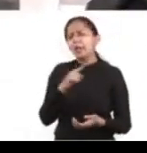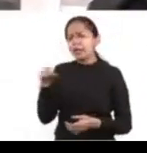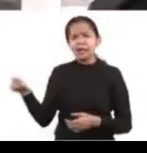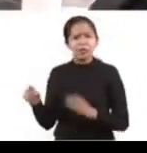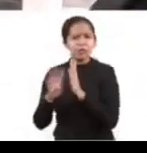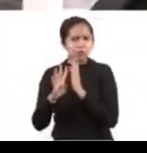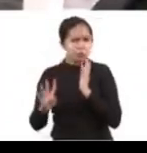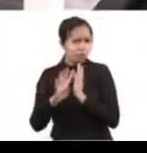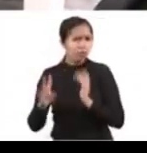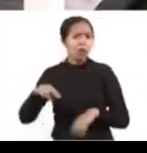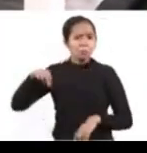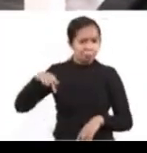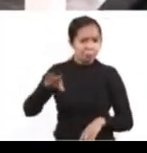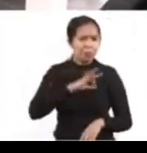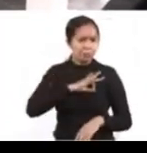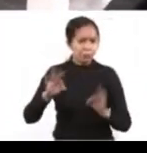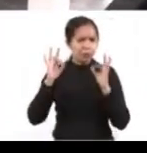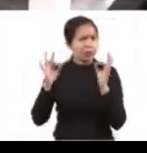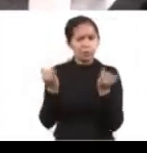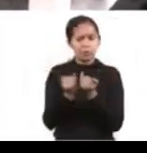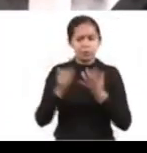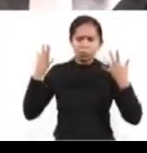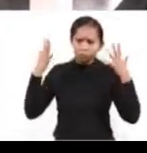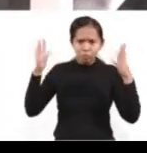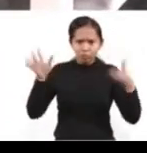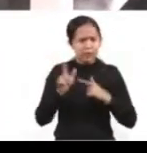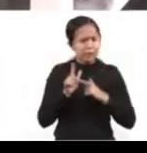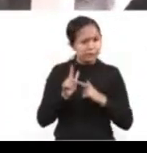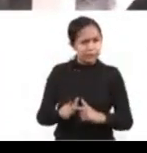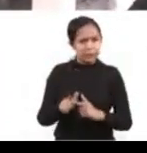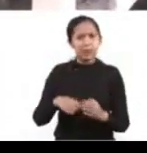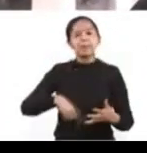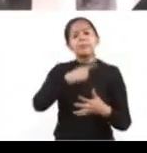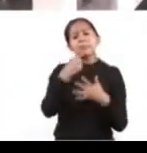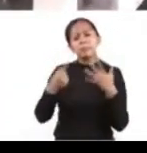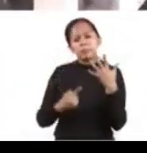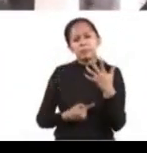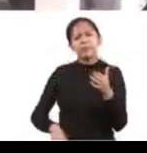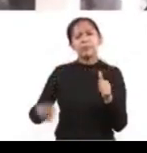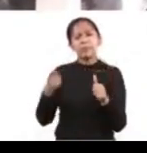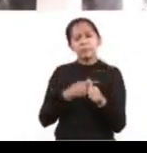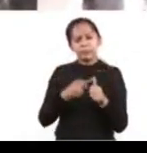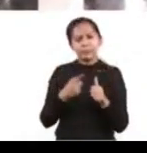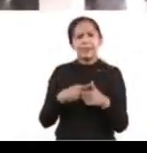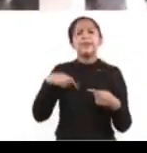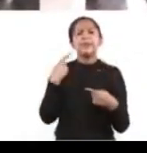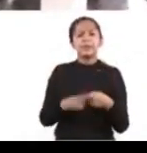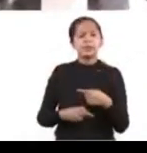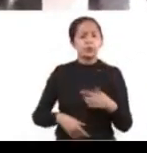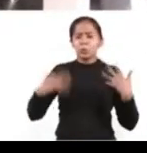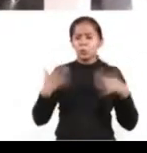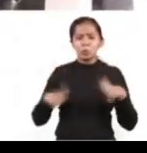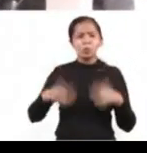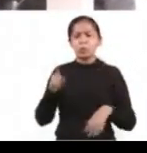Vengan a este templete y recibirlos también con ese mismo aplauso. Porque a continuación en esta presentación tenemos a uno de los